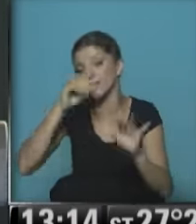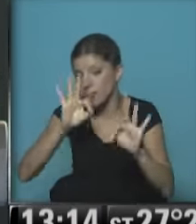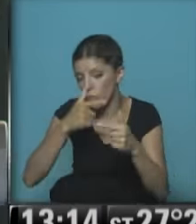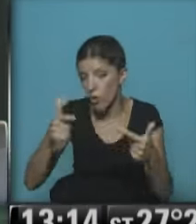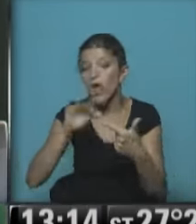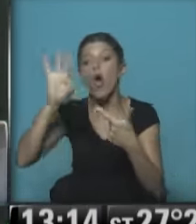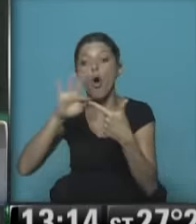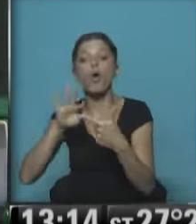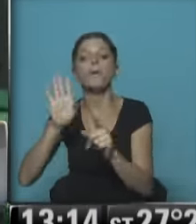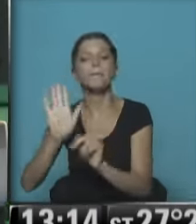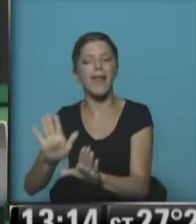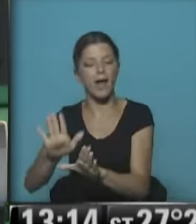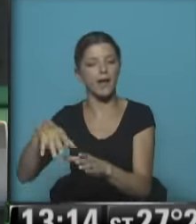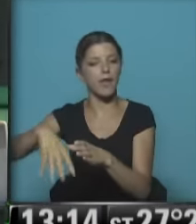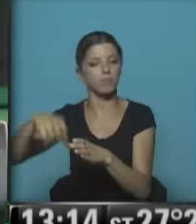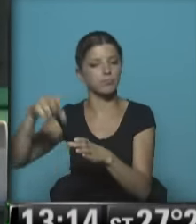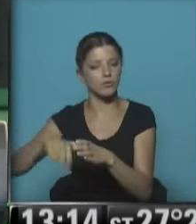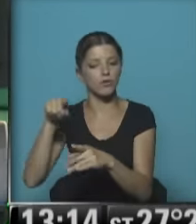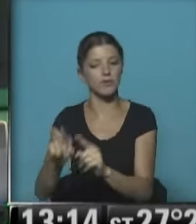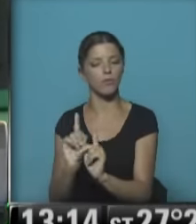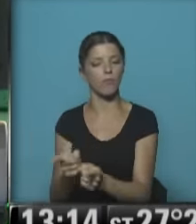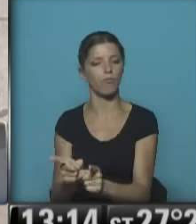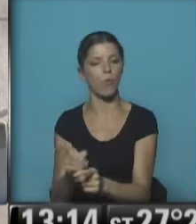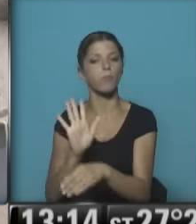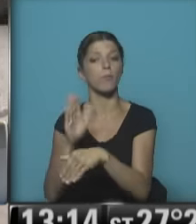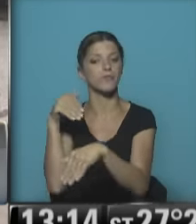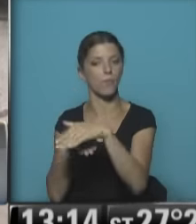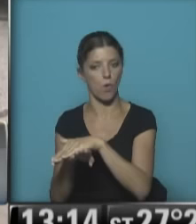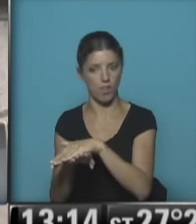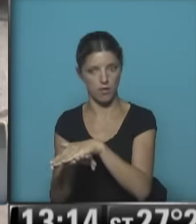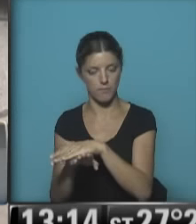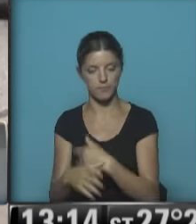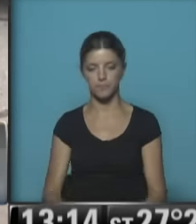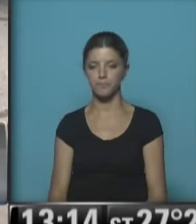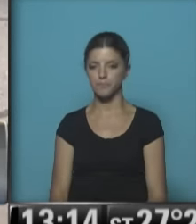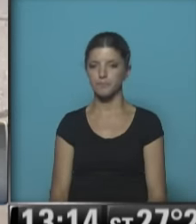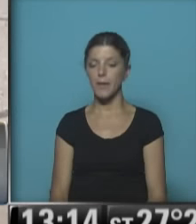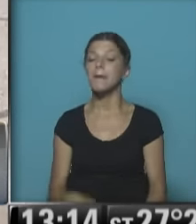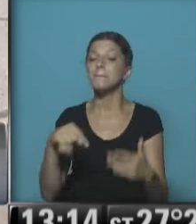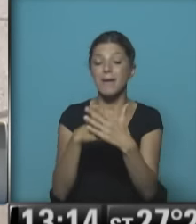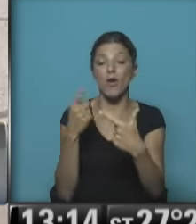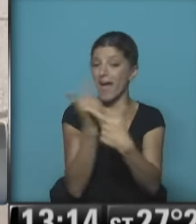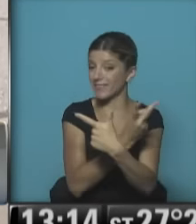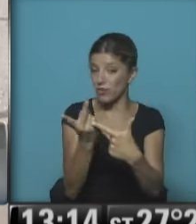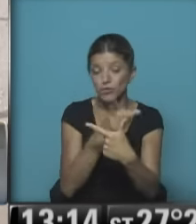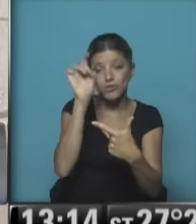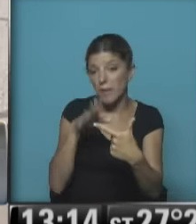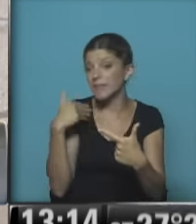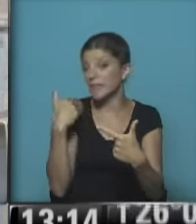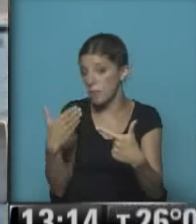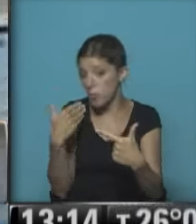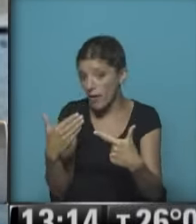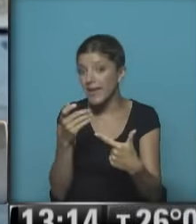demorar la extracción y mantener el hidrocarburo como reserva futura. Pero este tipo de opciones solo son posibles